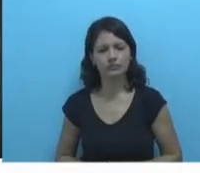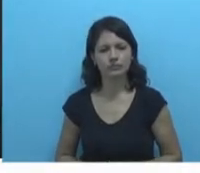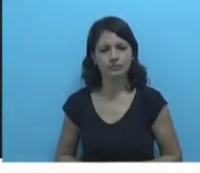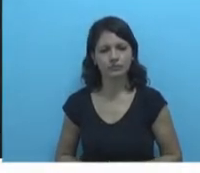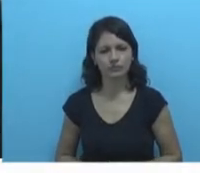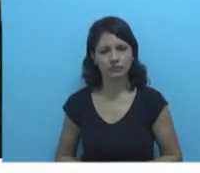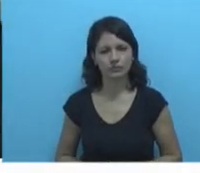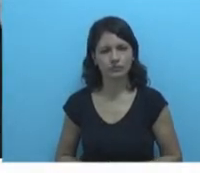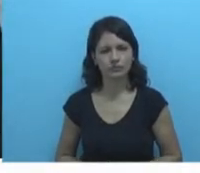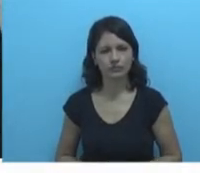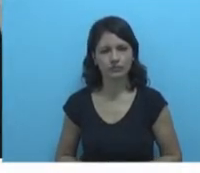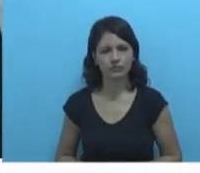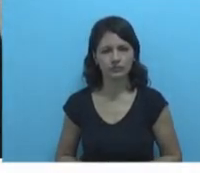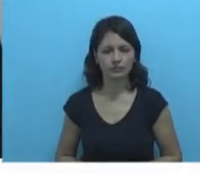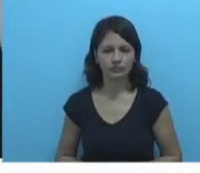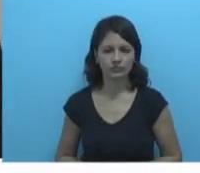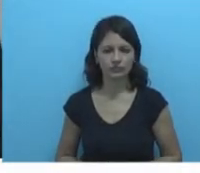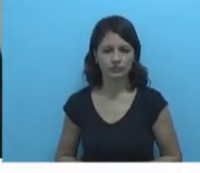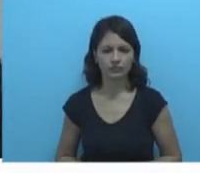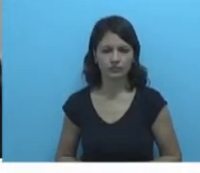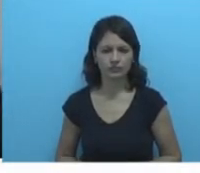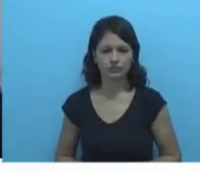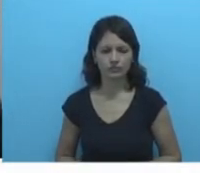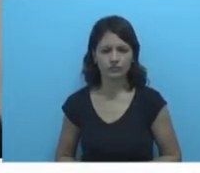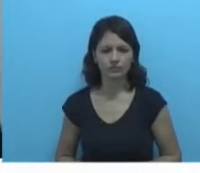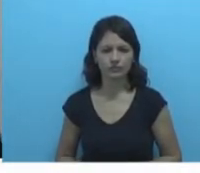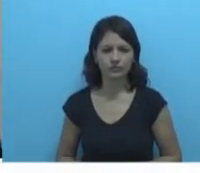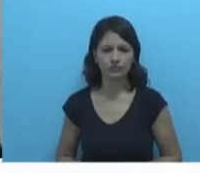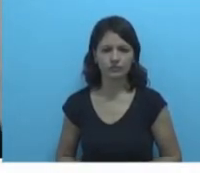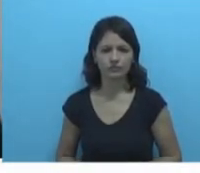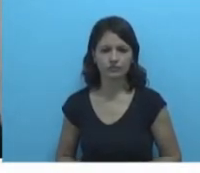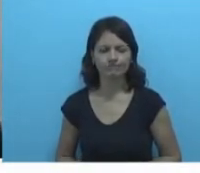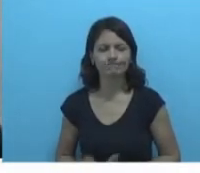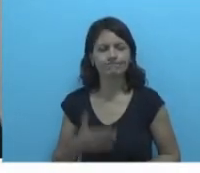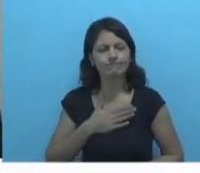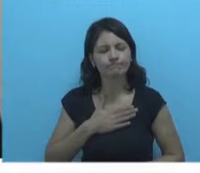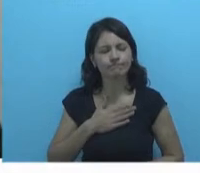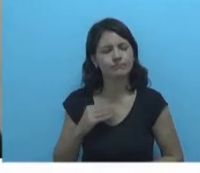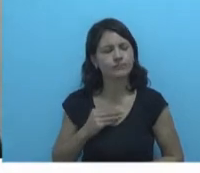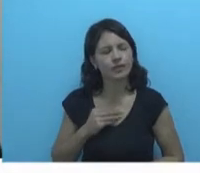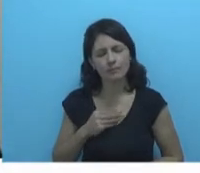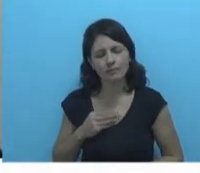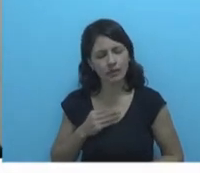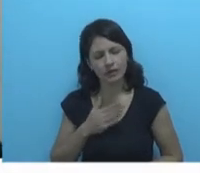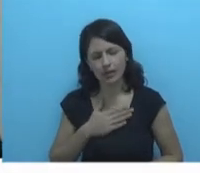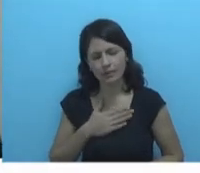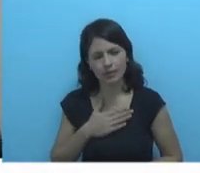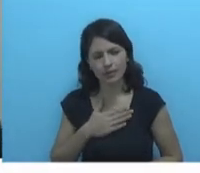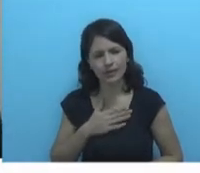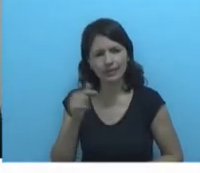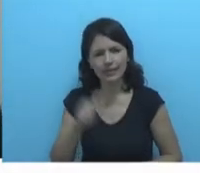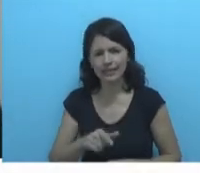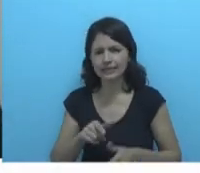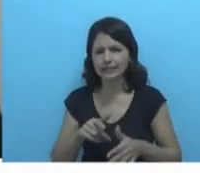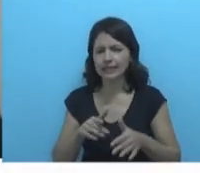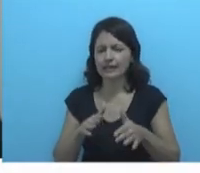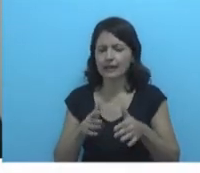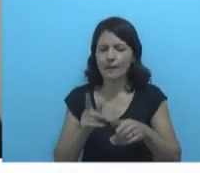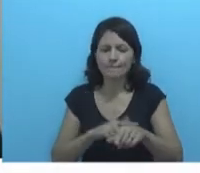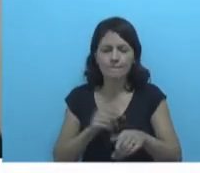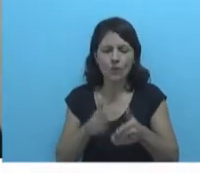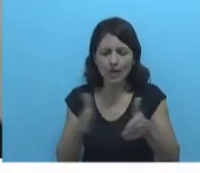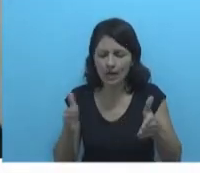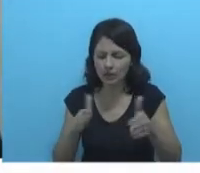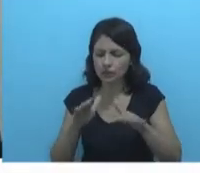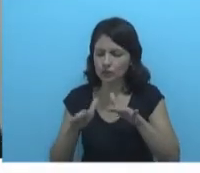tenemos que salir de la grieta. Yo lamento que en este momento tan sensible y tan